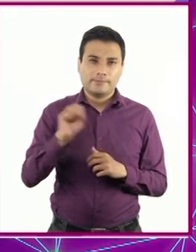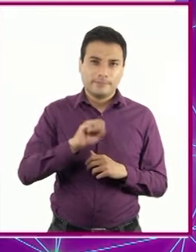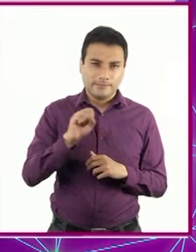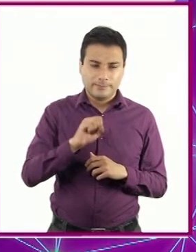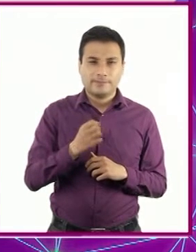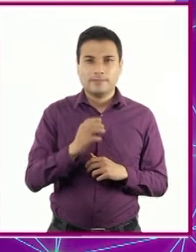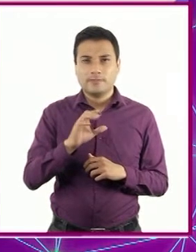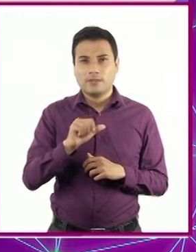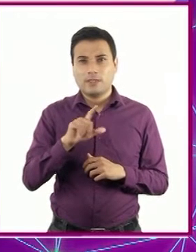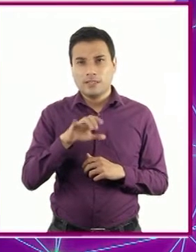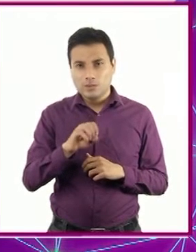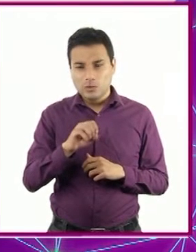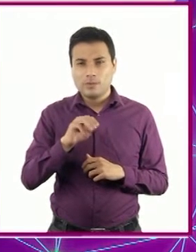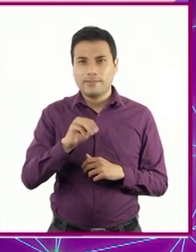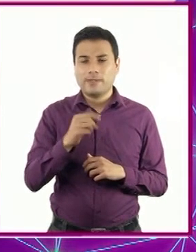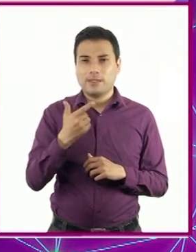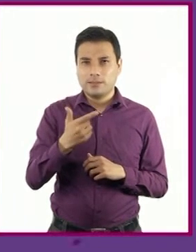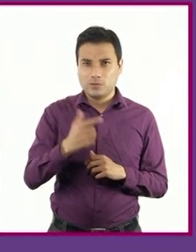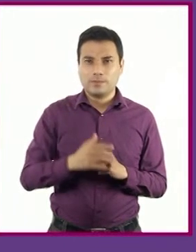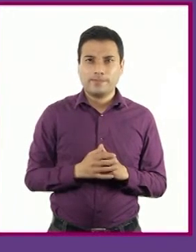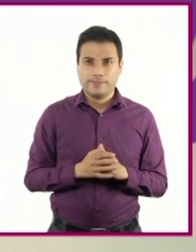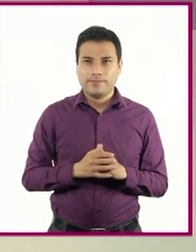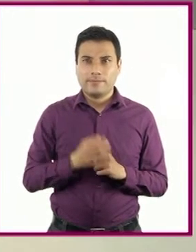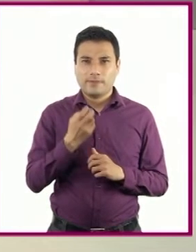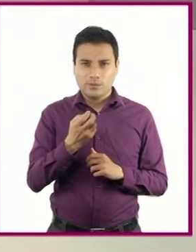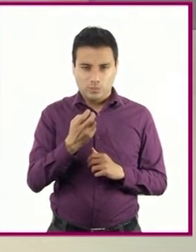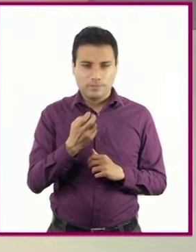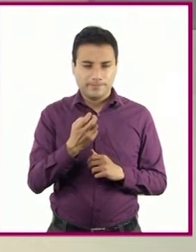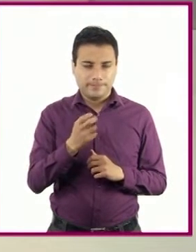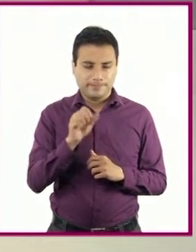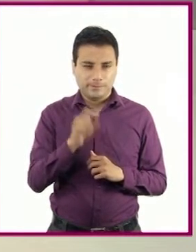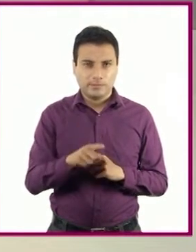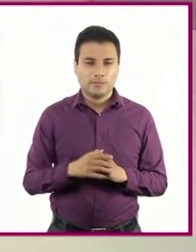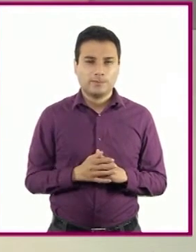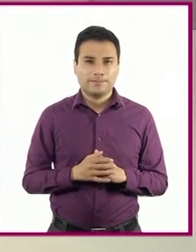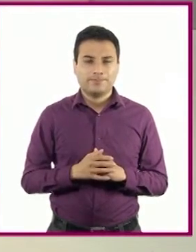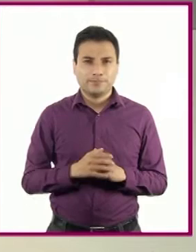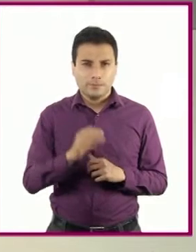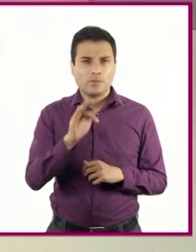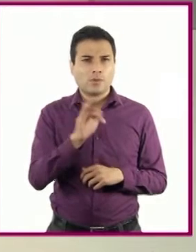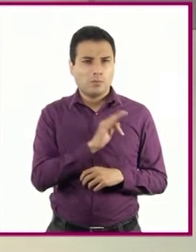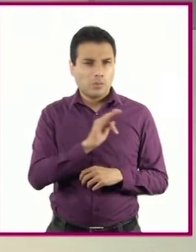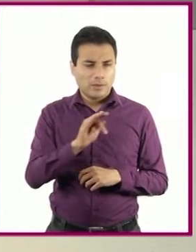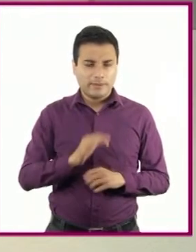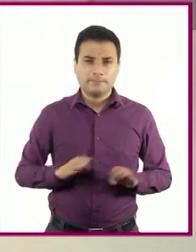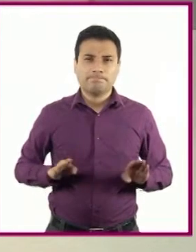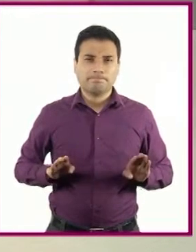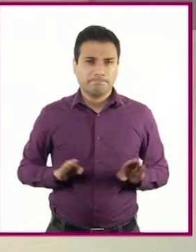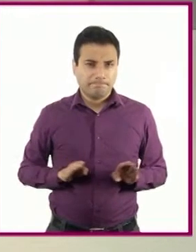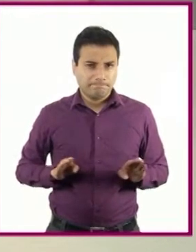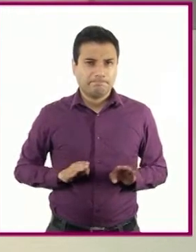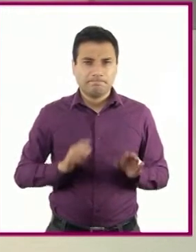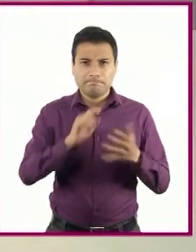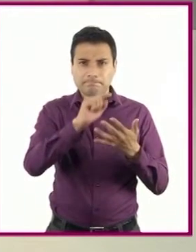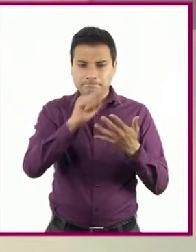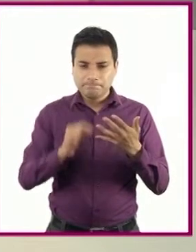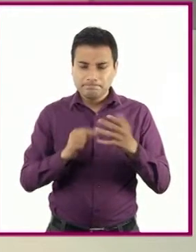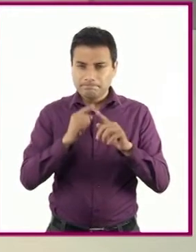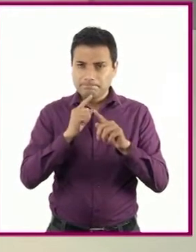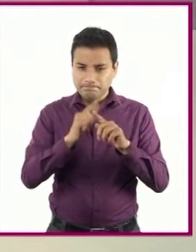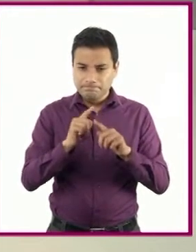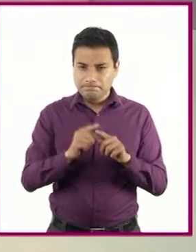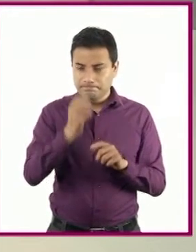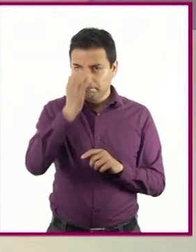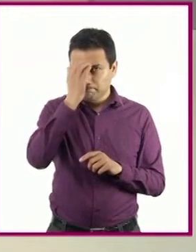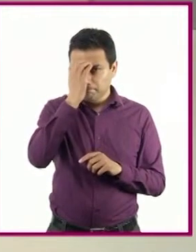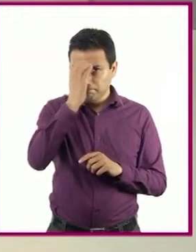magnesio, aluminio se encuentran en este grupo. ¿Es posible identificar las propiedades de las sustancias que neutralizan la acidez